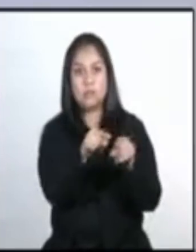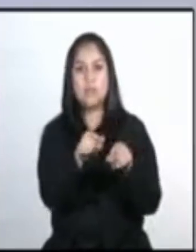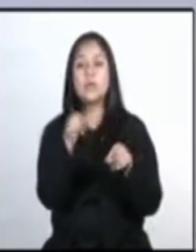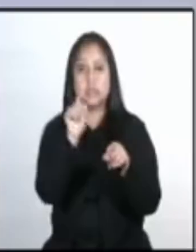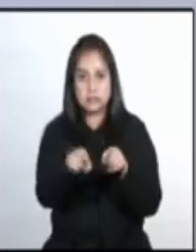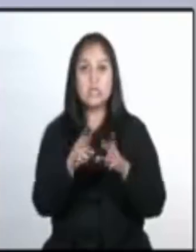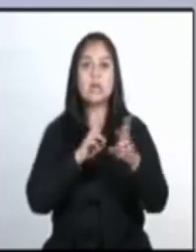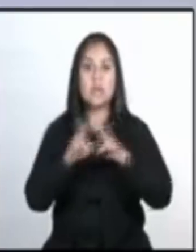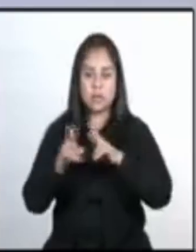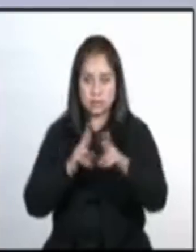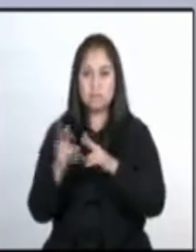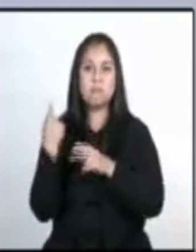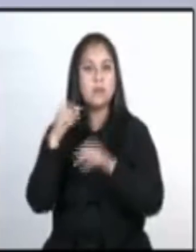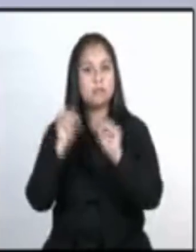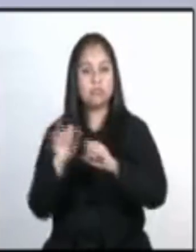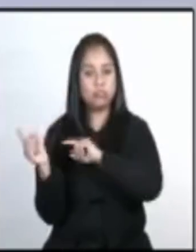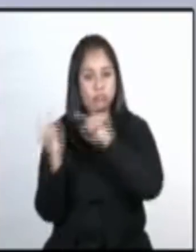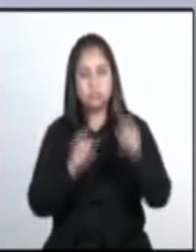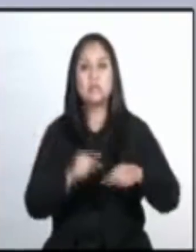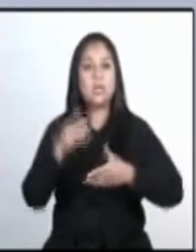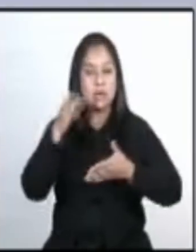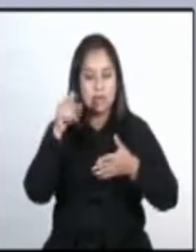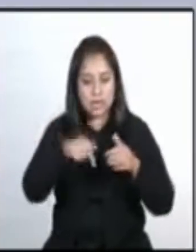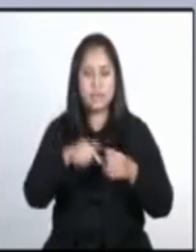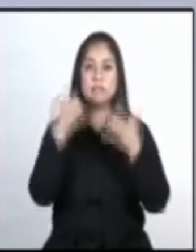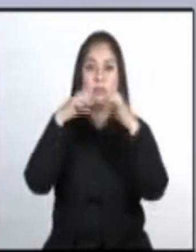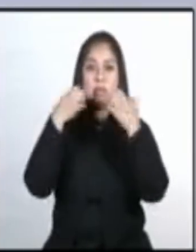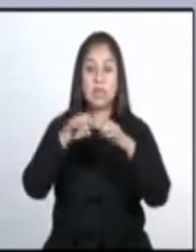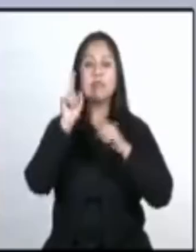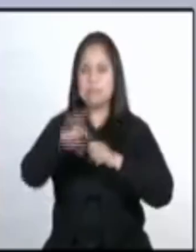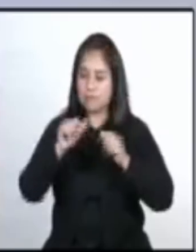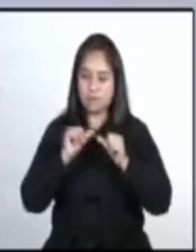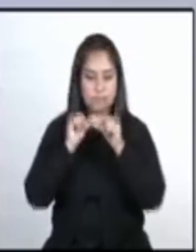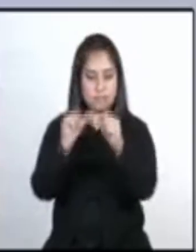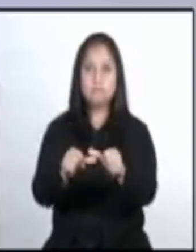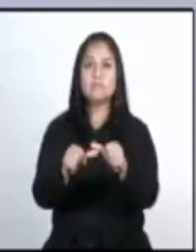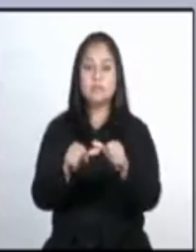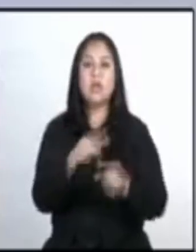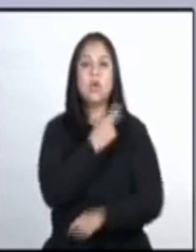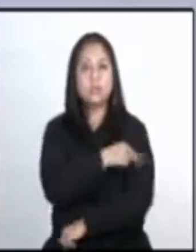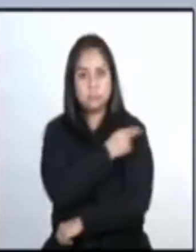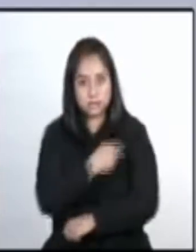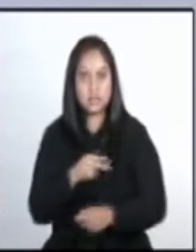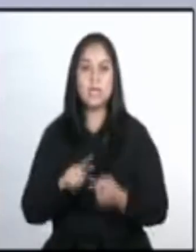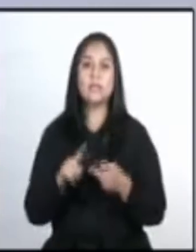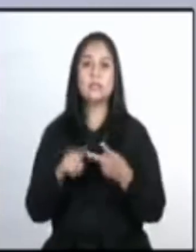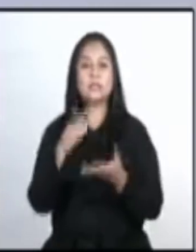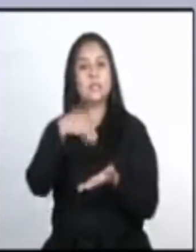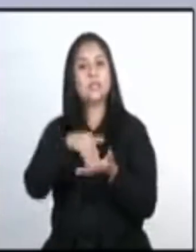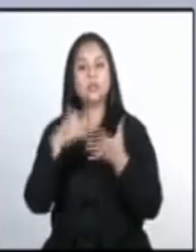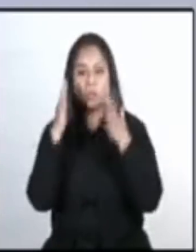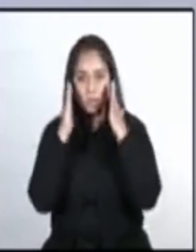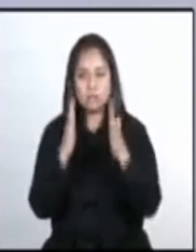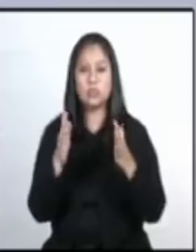las relativas para atender la presente calamidad, deberán seguir vigentes. Hospitales, centros de atención